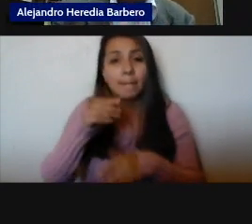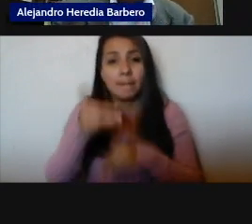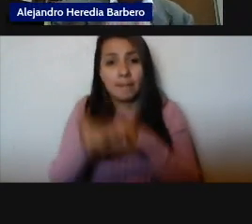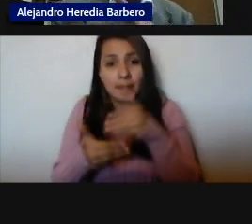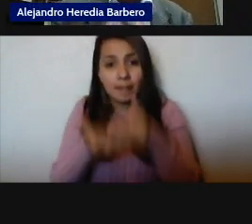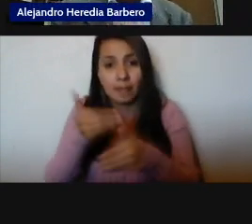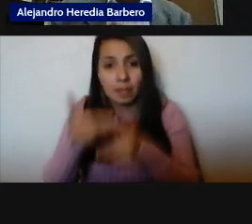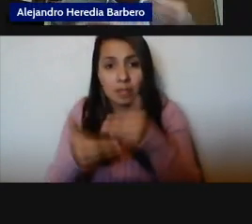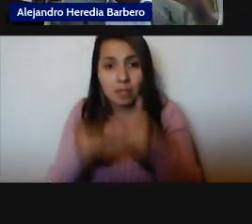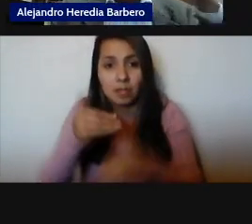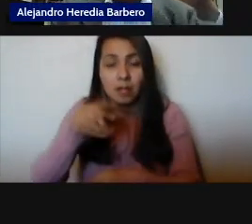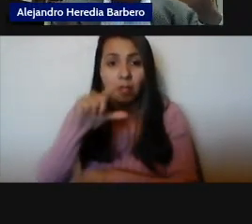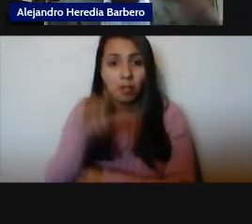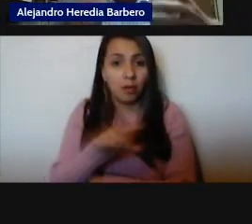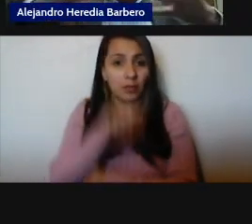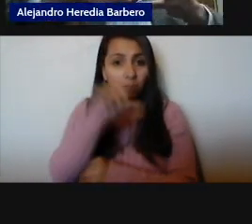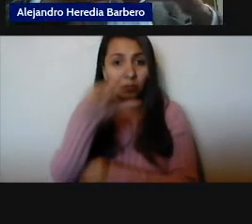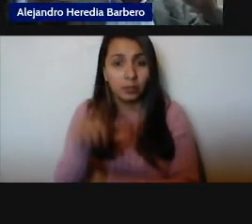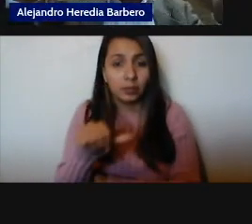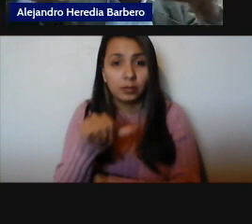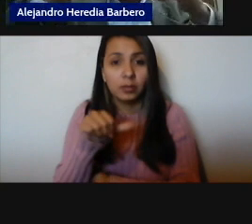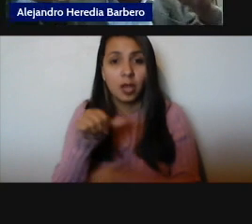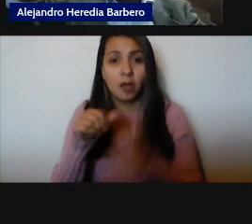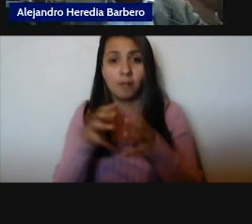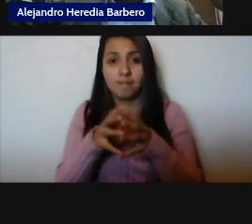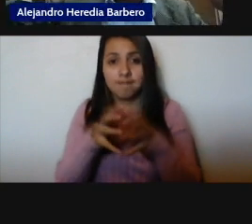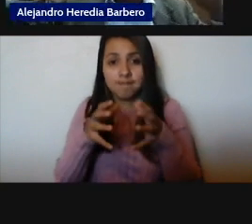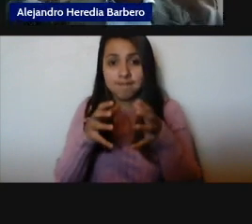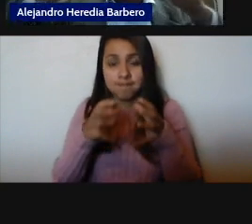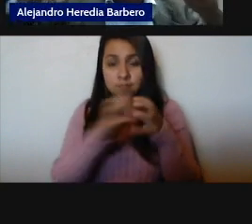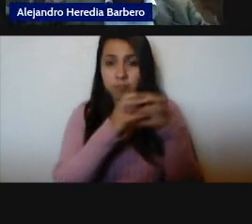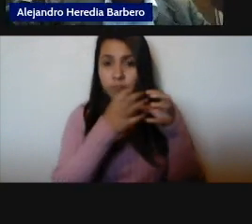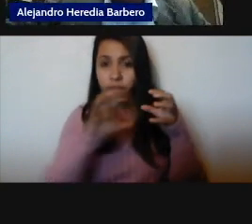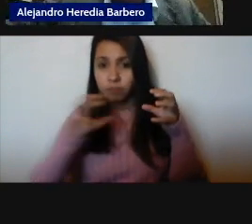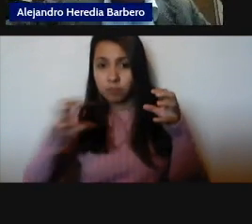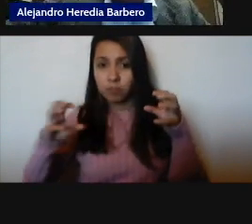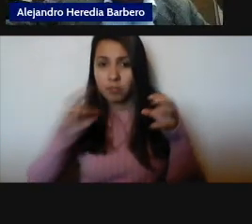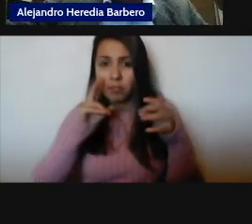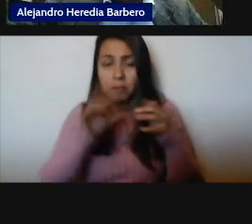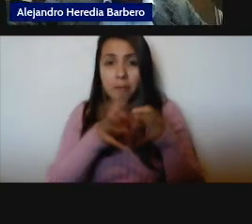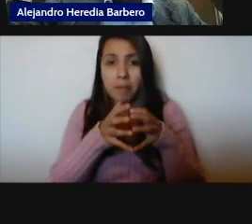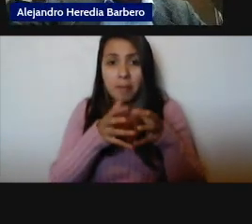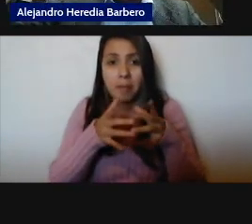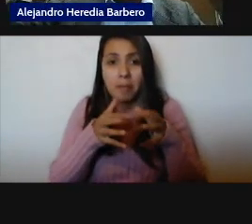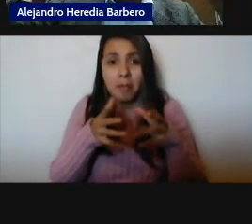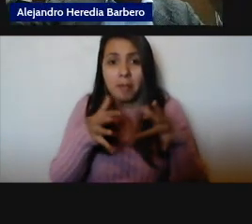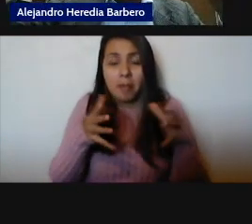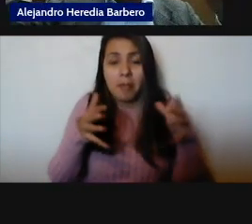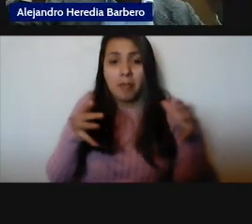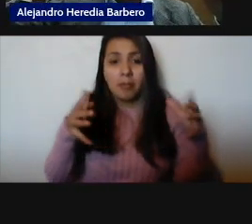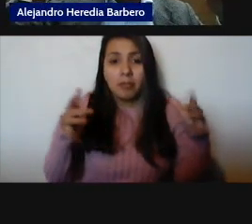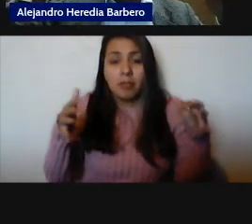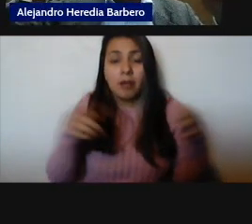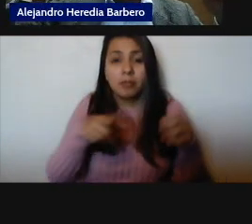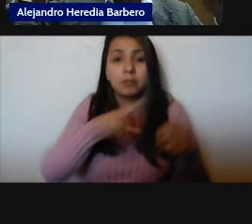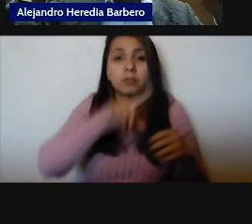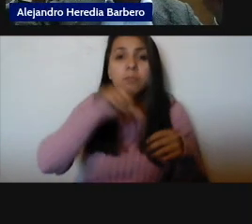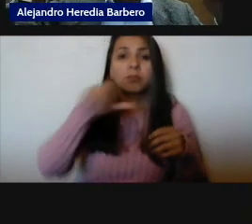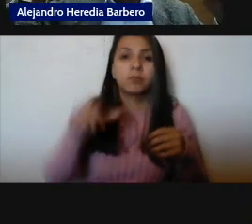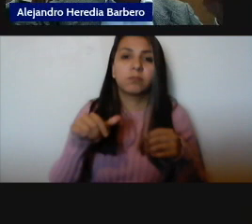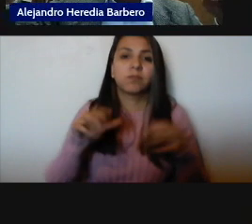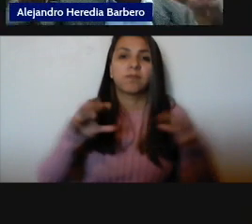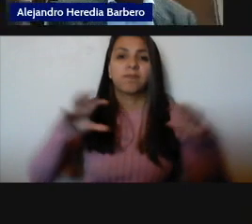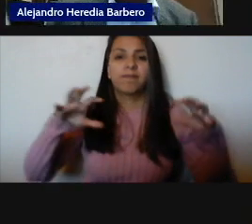en su formación abiótica. Luego, en la misma oligomerización o polimerización, es decir, en el crecimiento de estas moléculas hasta